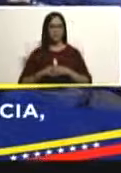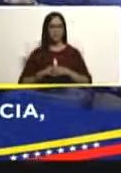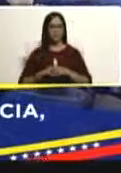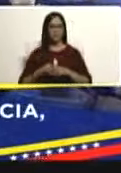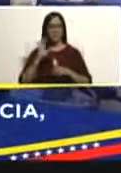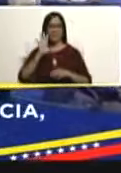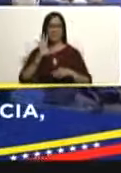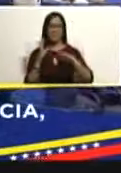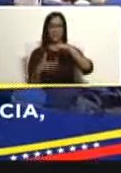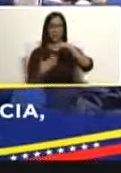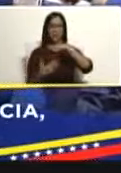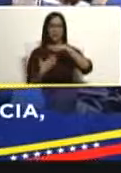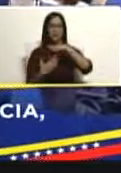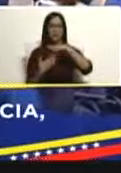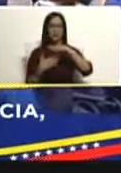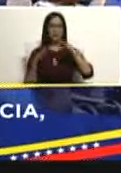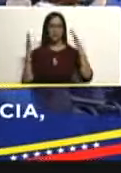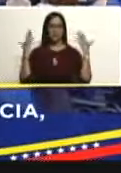Cinco vértices.